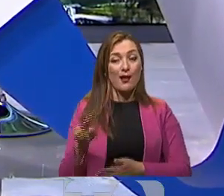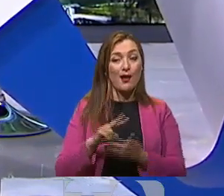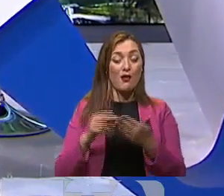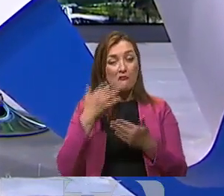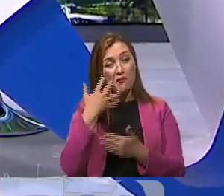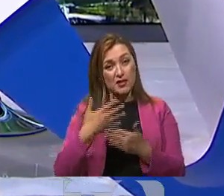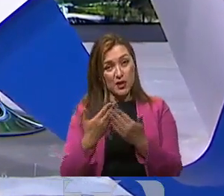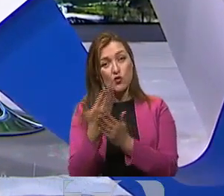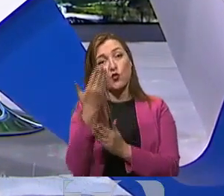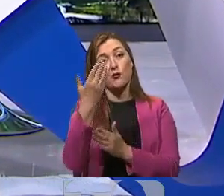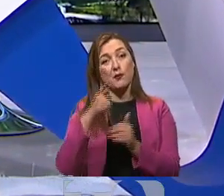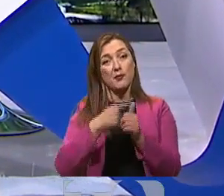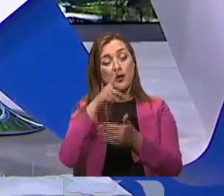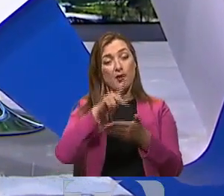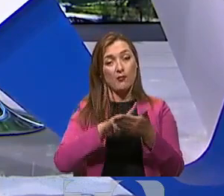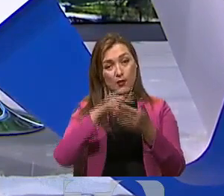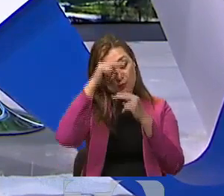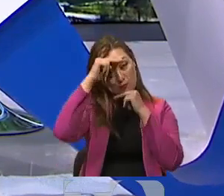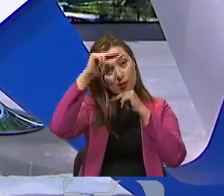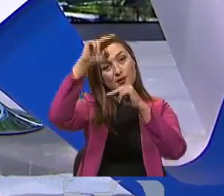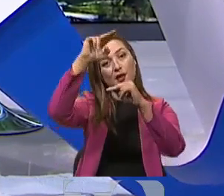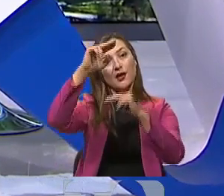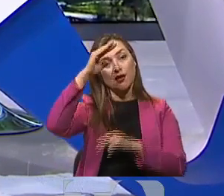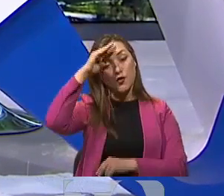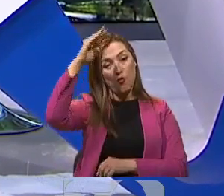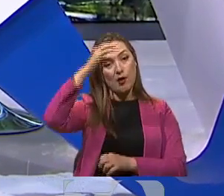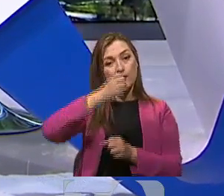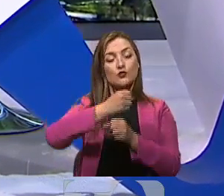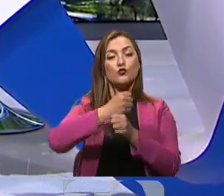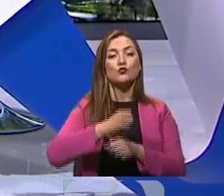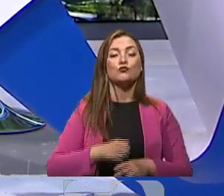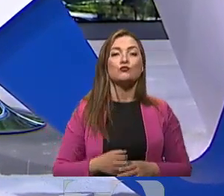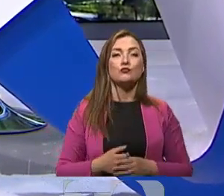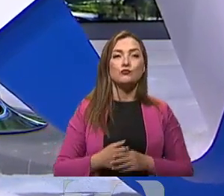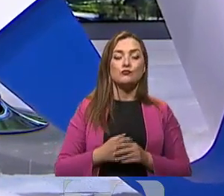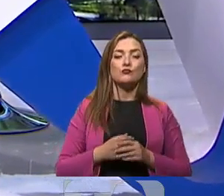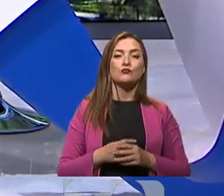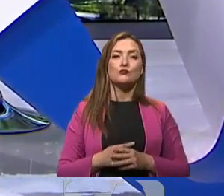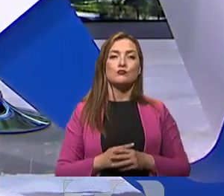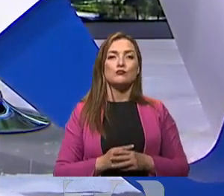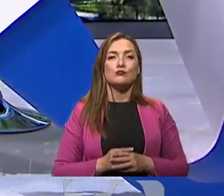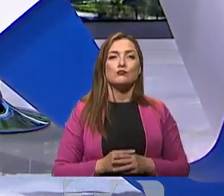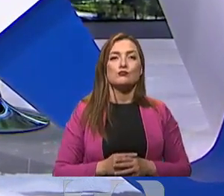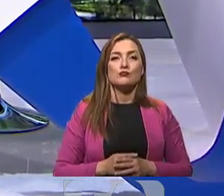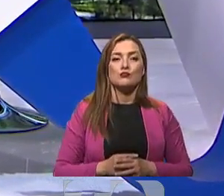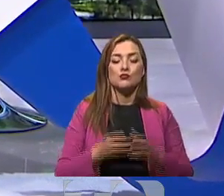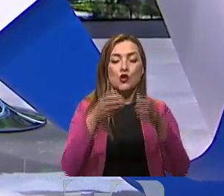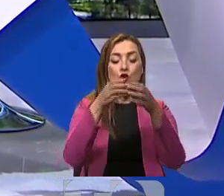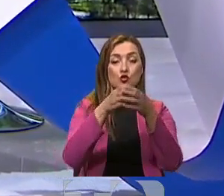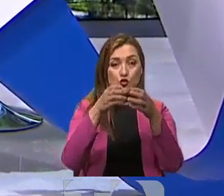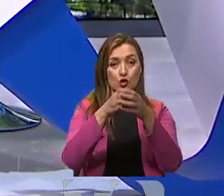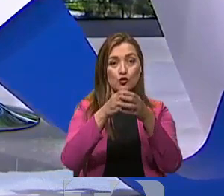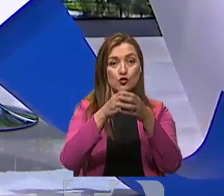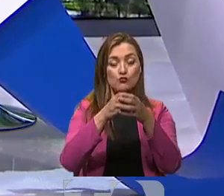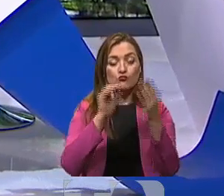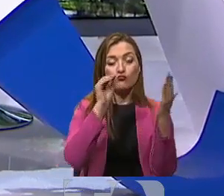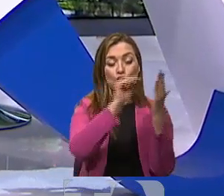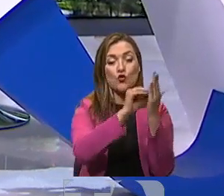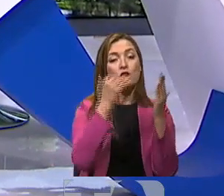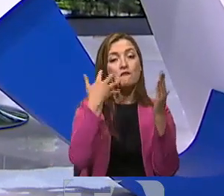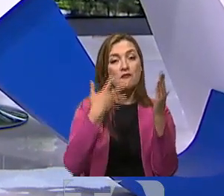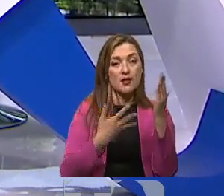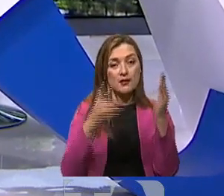¿no? Uh-huh. Por primera vez se conmemora esta fecha aquí, pues la estableció una asociación, entiendo. Así es. Así que,